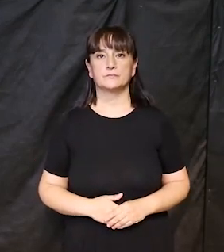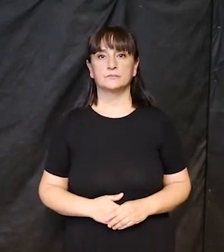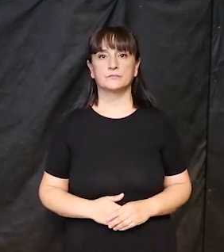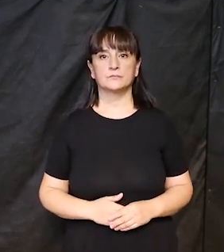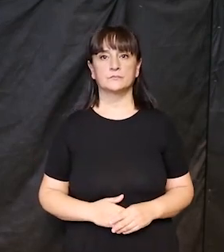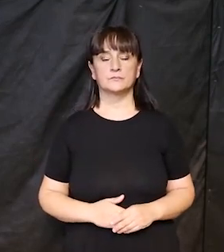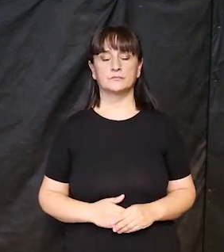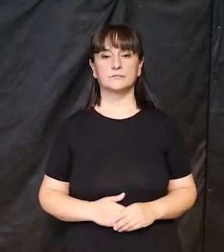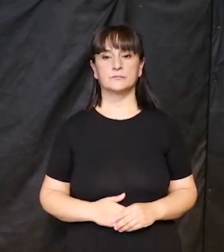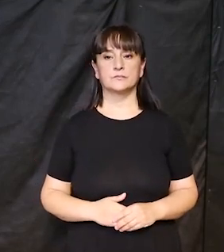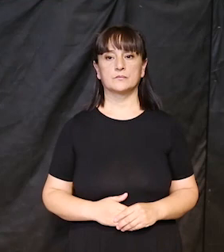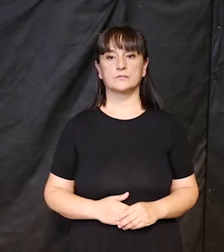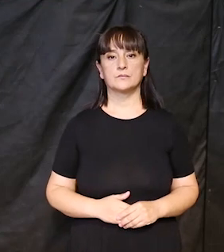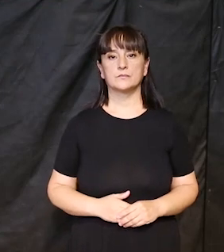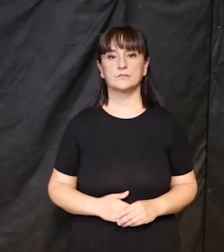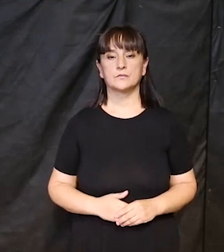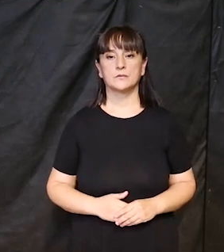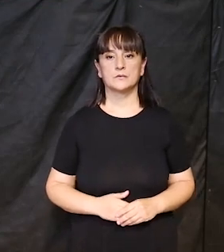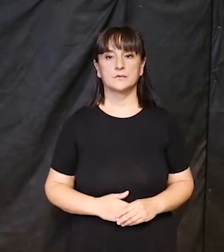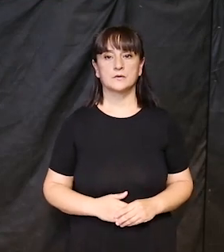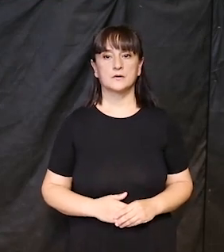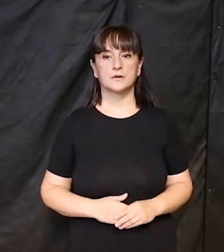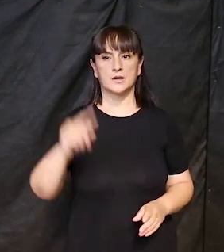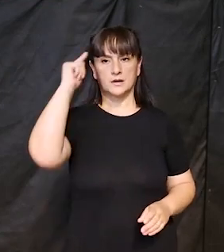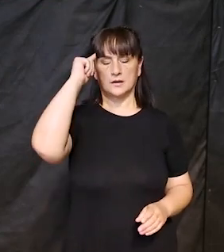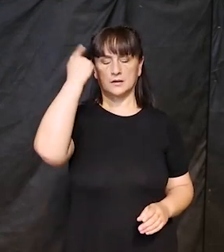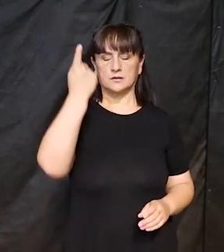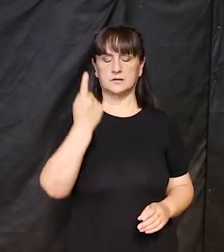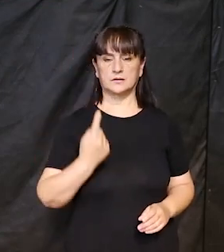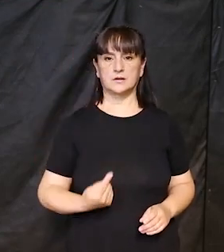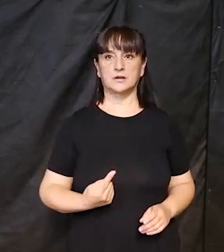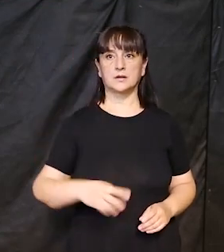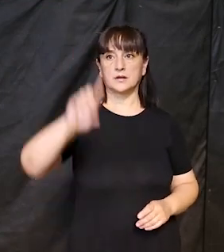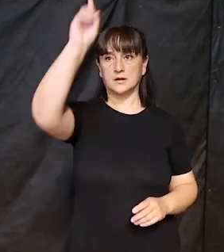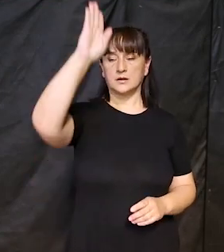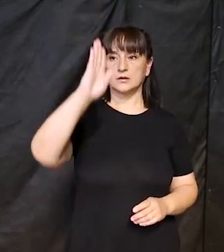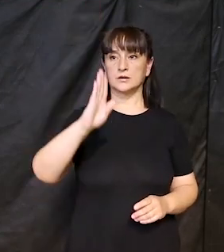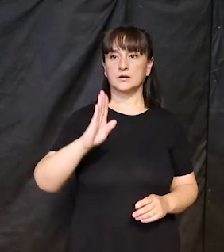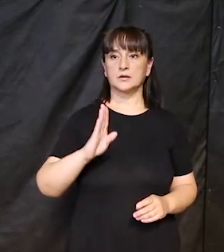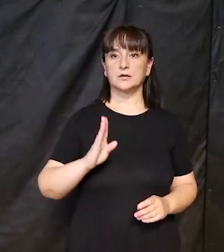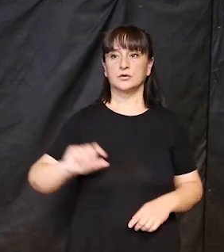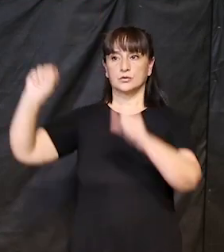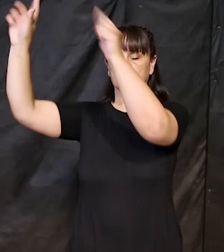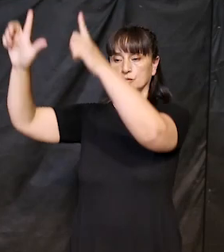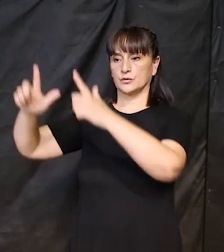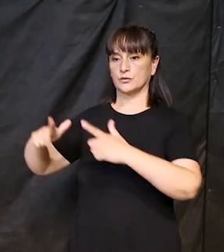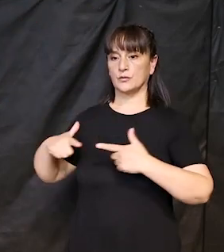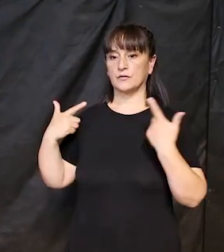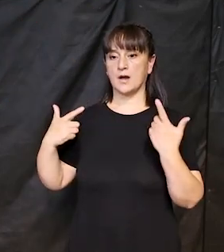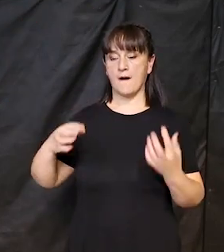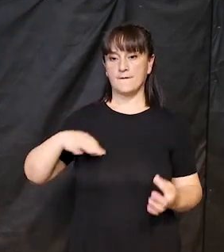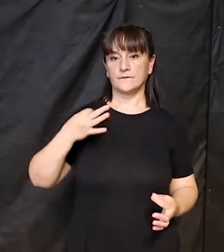principio de que estaba en la agenda de dios que dios tenía planes para el la vida que dios nos regala en esta tierra